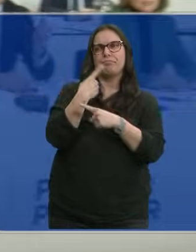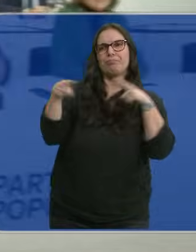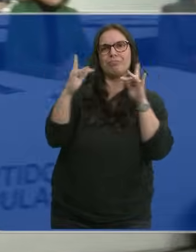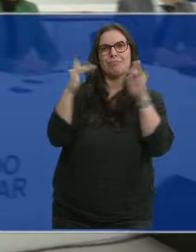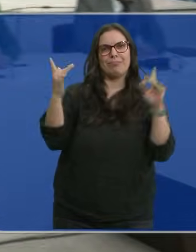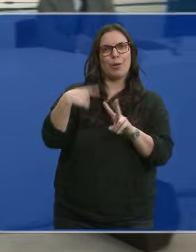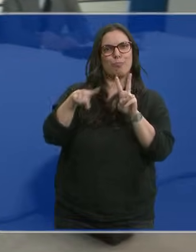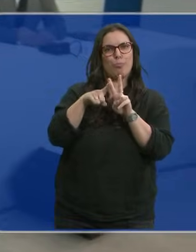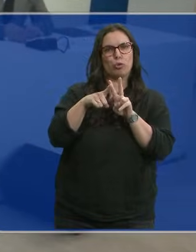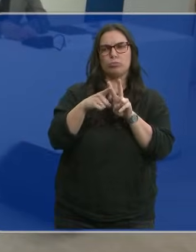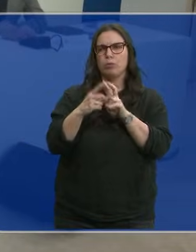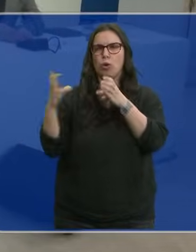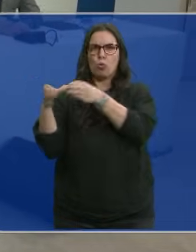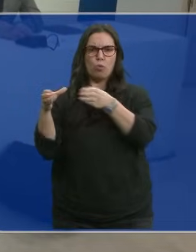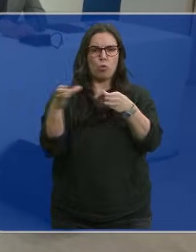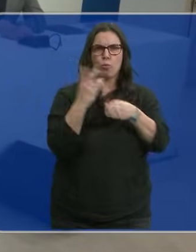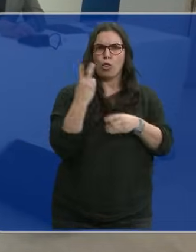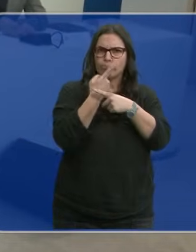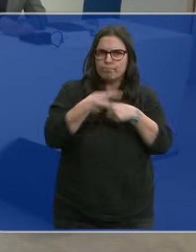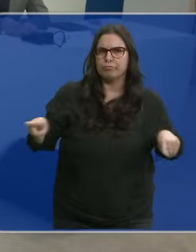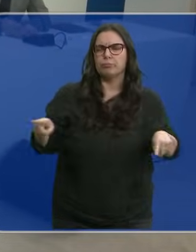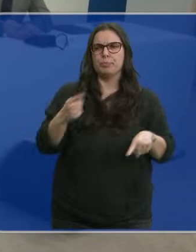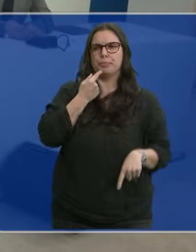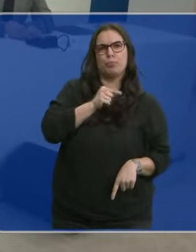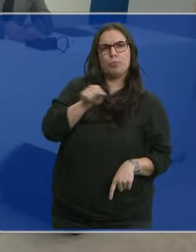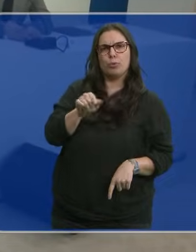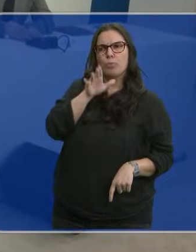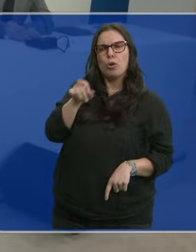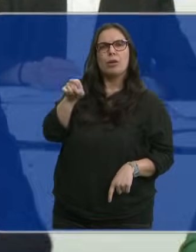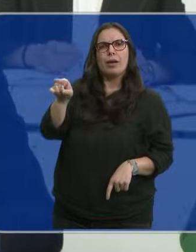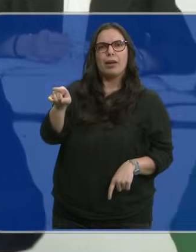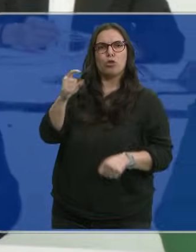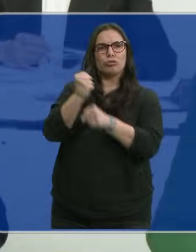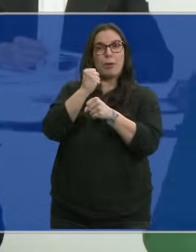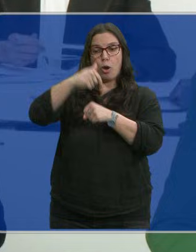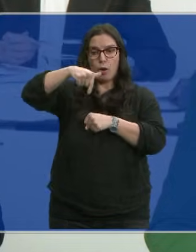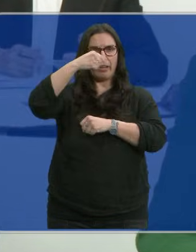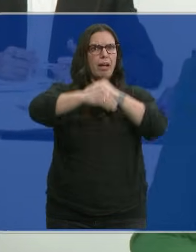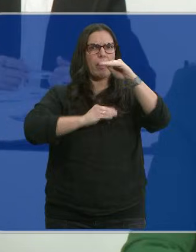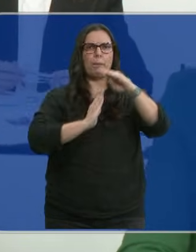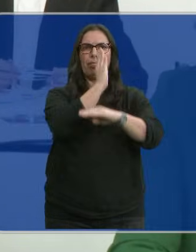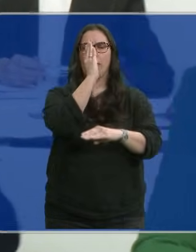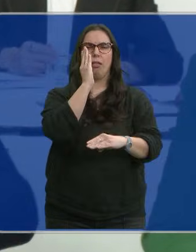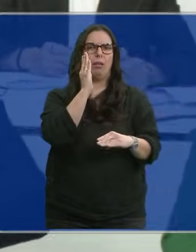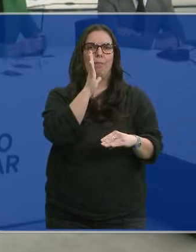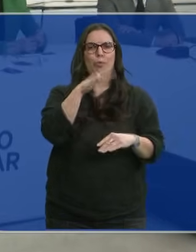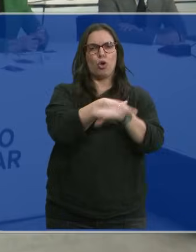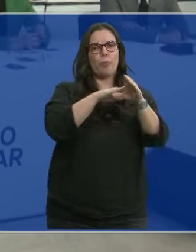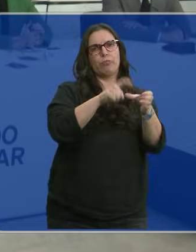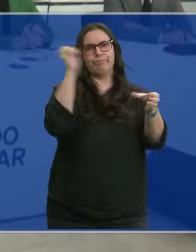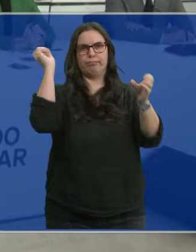distancias con Vox, insiste, son partidos distintos y les ha reprochado, ha dicho, dejar el trabajo a medias cuando abandonaron el gobierno